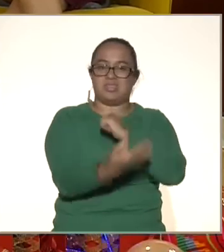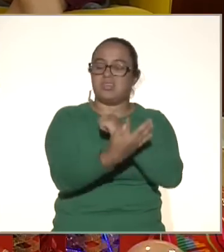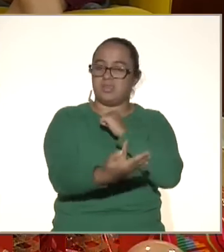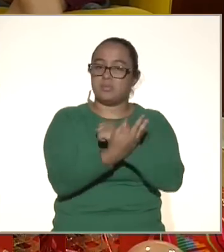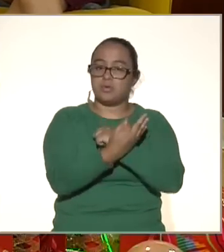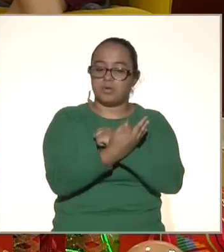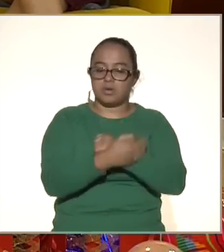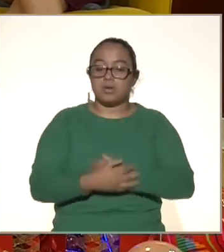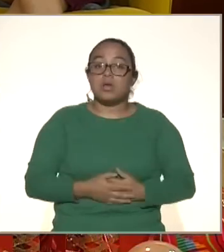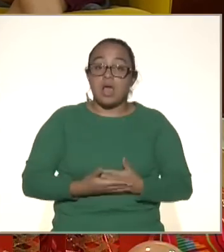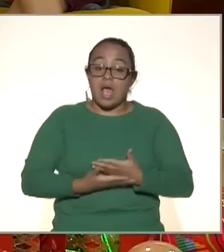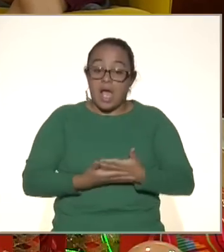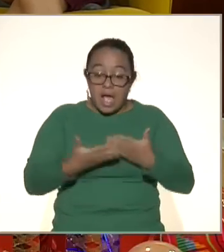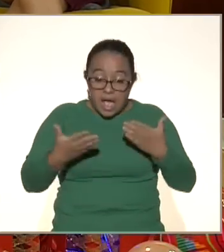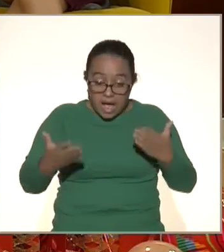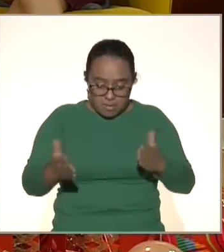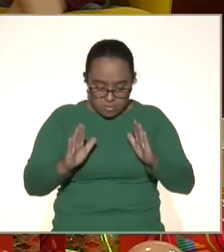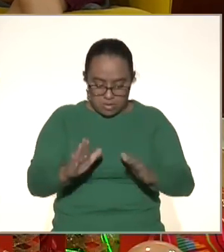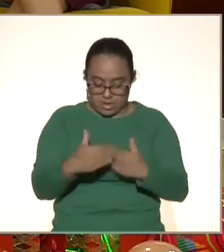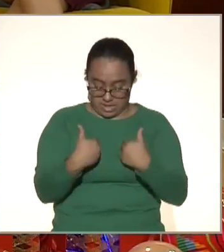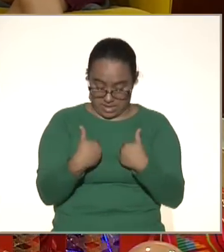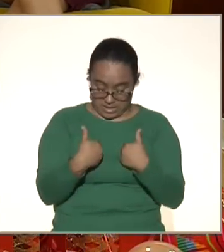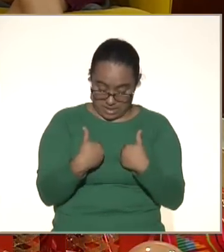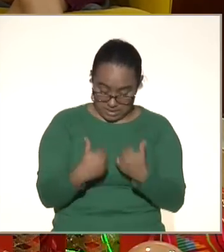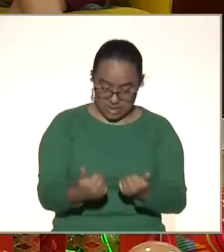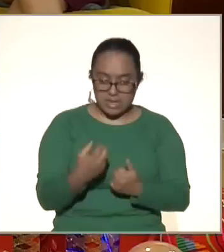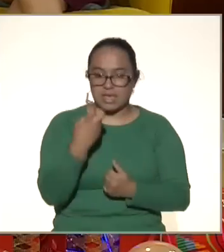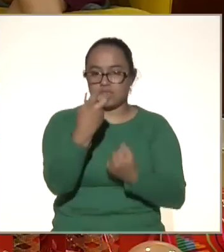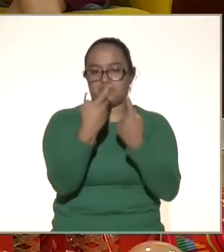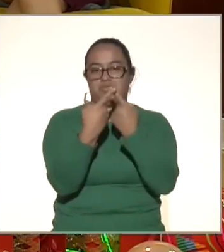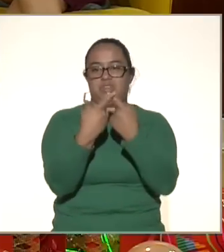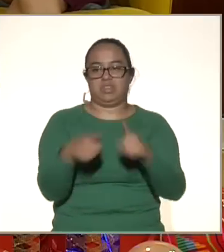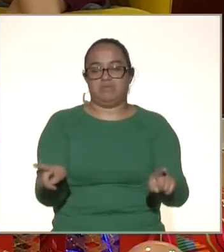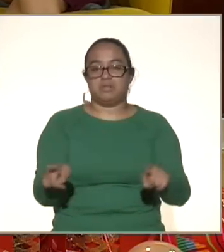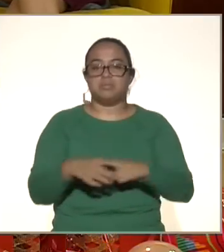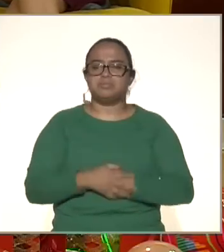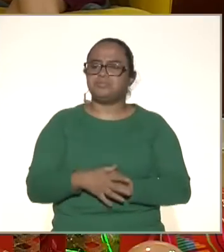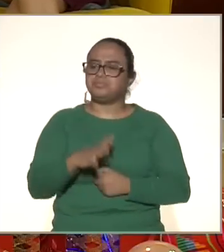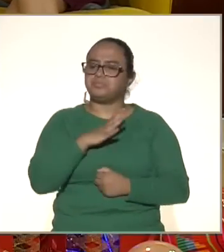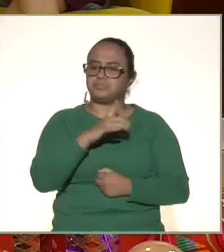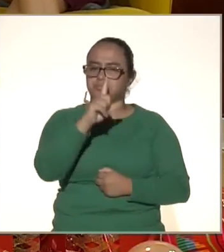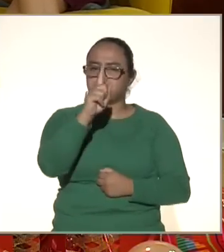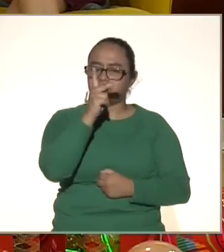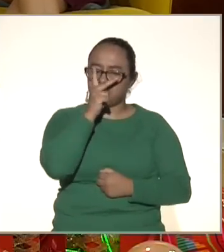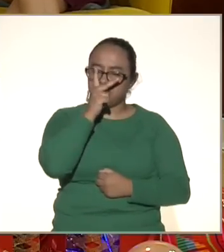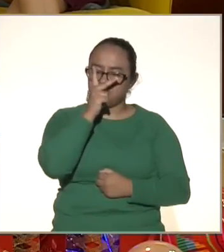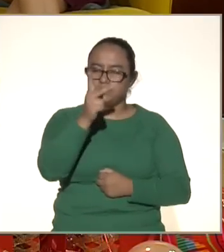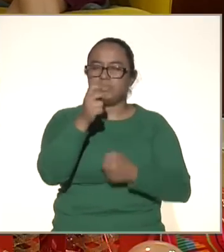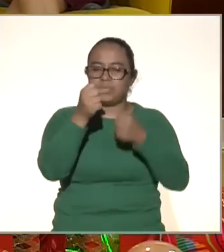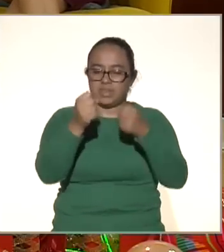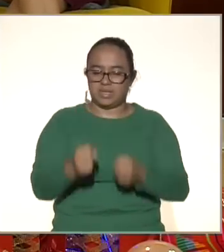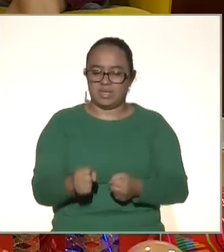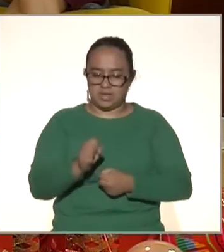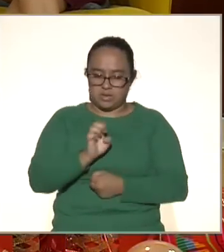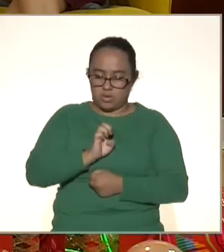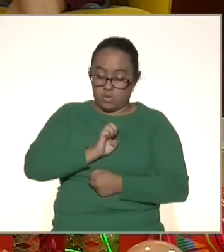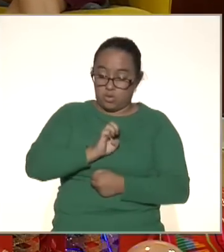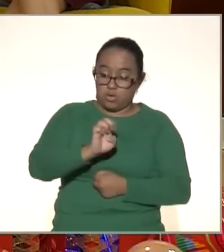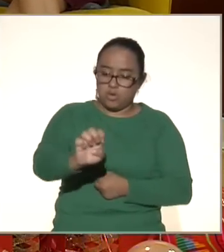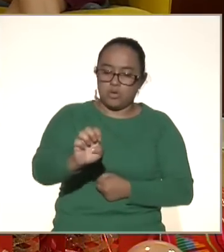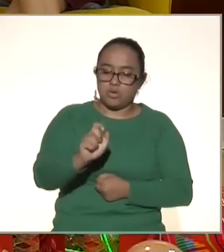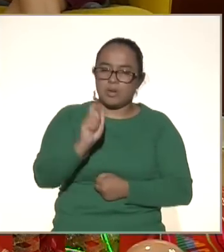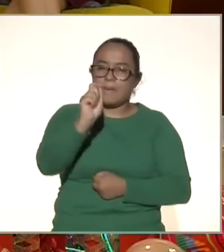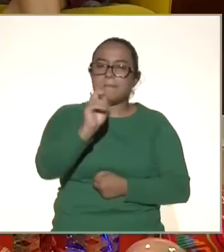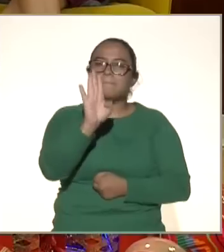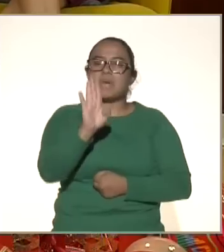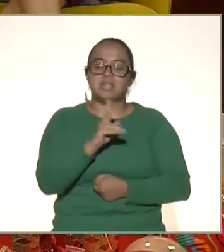Ahora, entenderlo, ese es otro problema. Hay una frase, sí, estoy casi segura que es con el odio, que dicen que es tomarte el